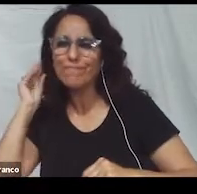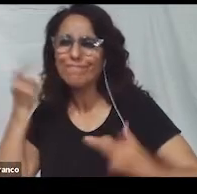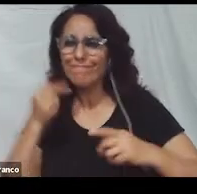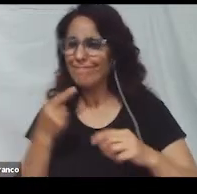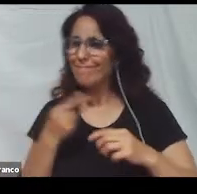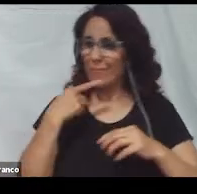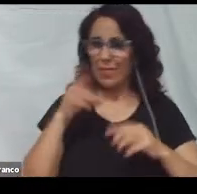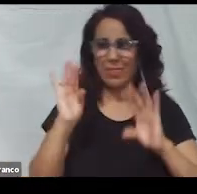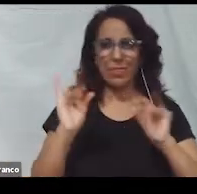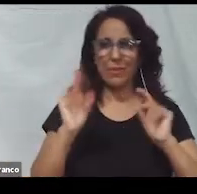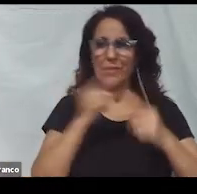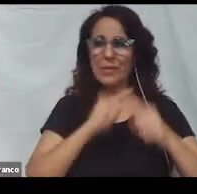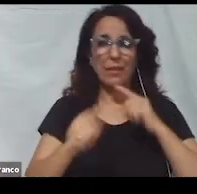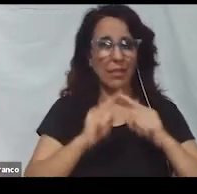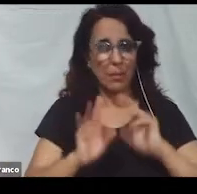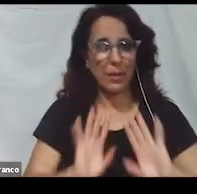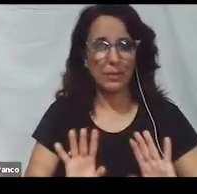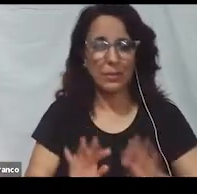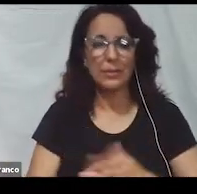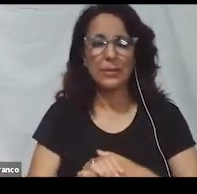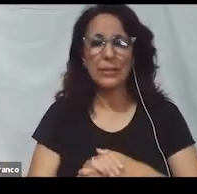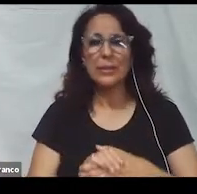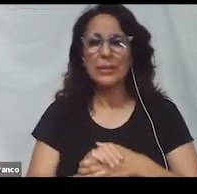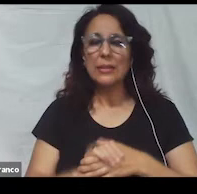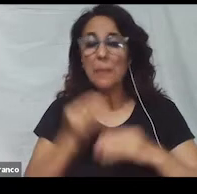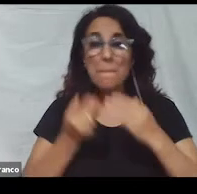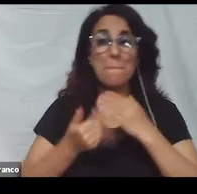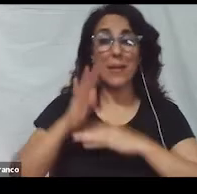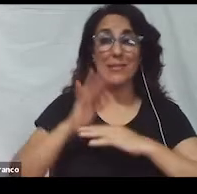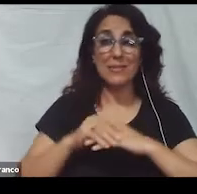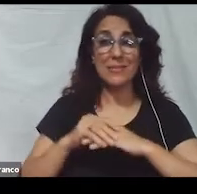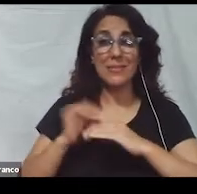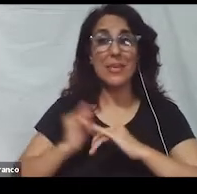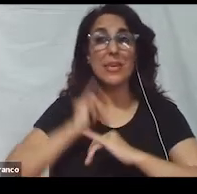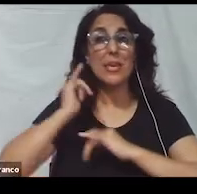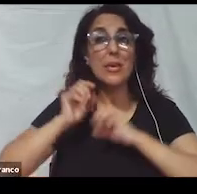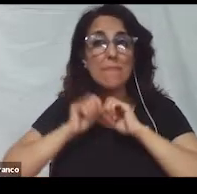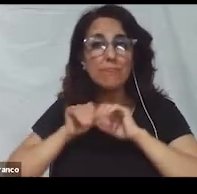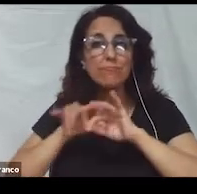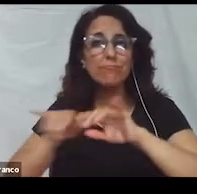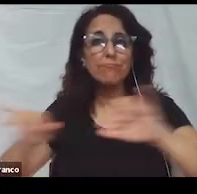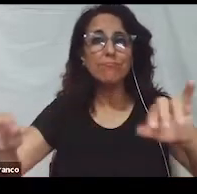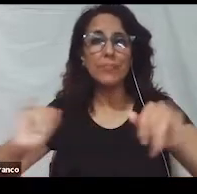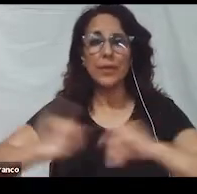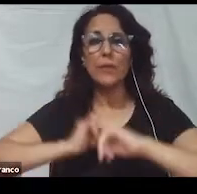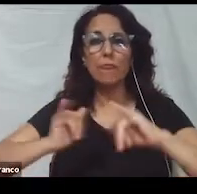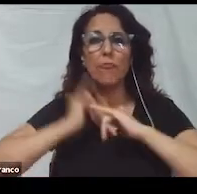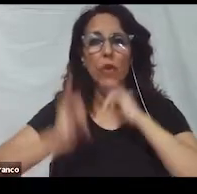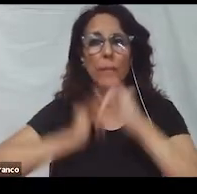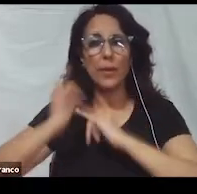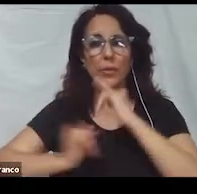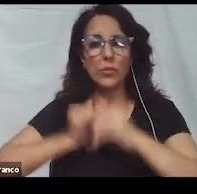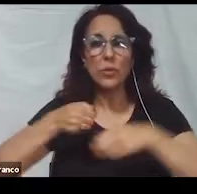primero que es más difícil interpretarla, segundo que va a demorar más la información en llegar a nuestro usuario.